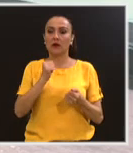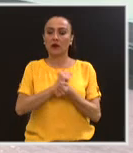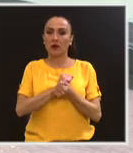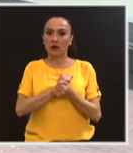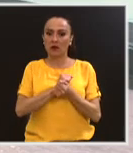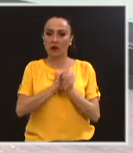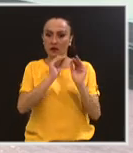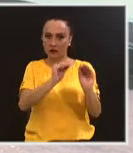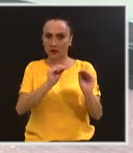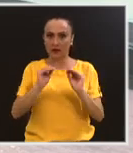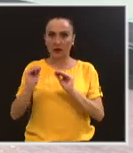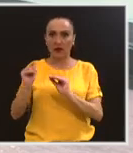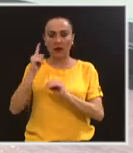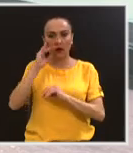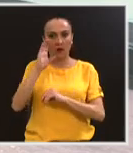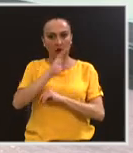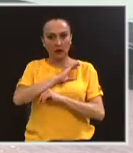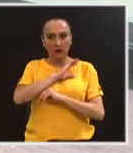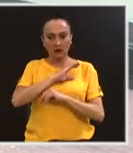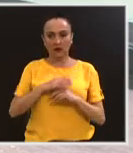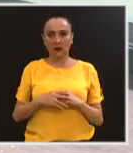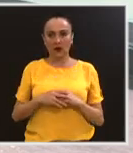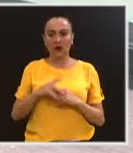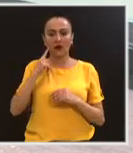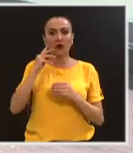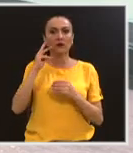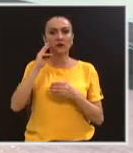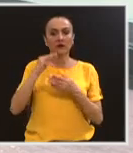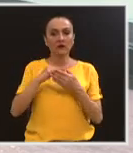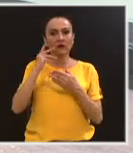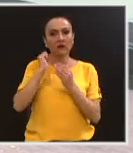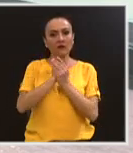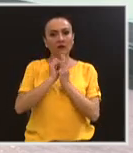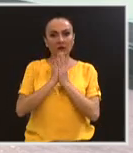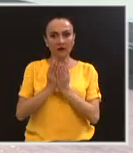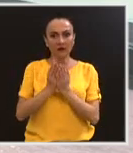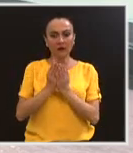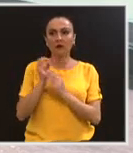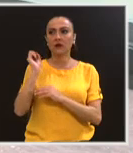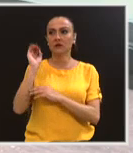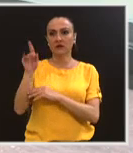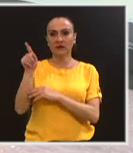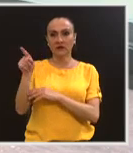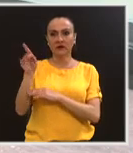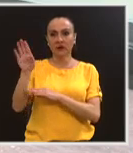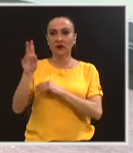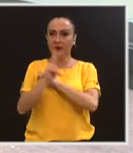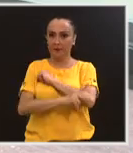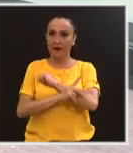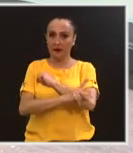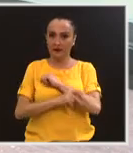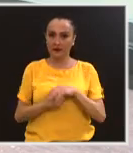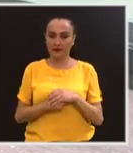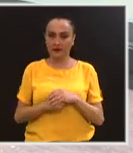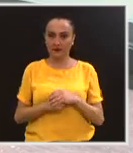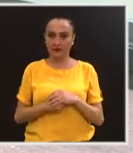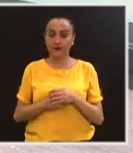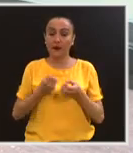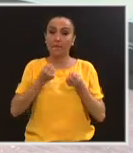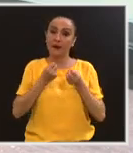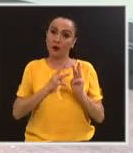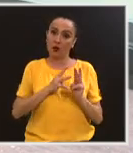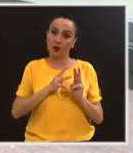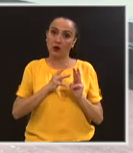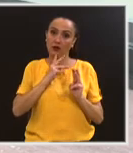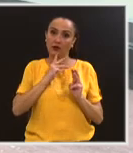puesto a disposición de la policía de inmigración y será enviado a su país de origen mediante mecanismos